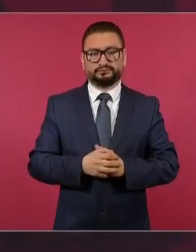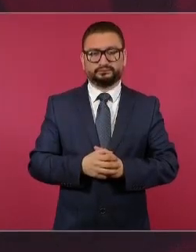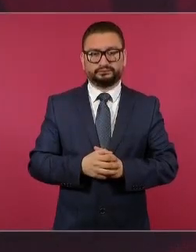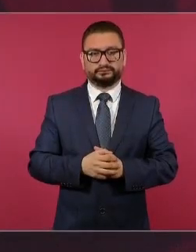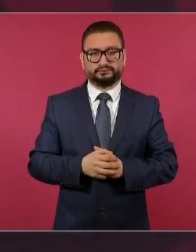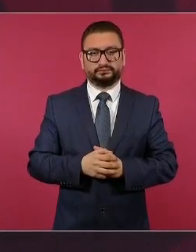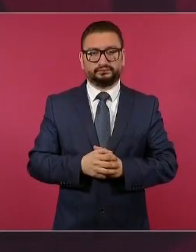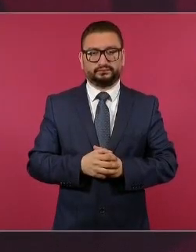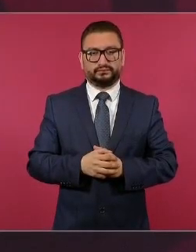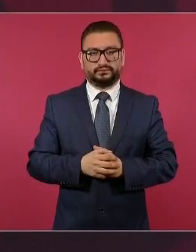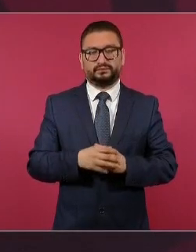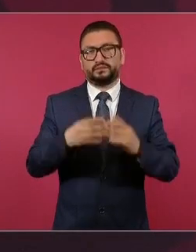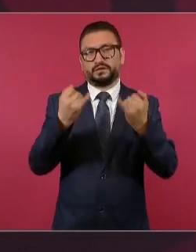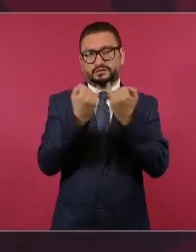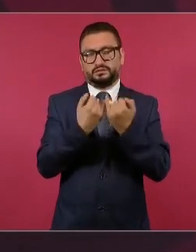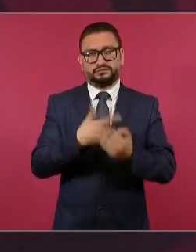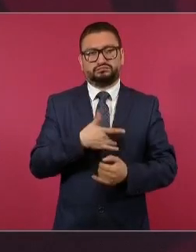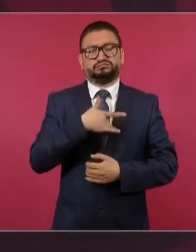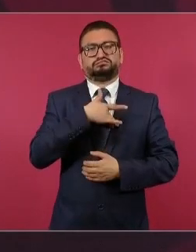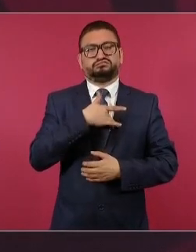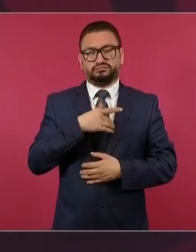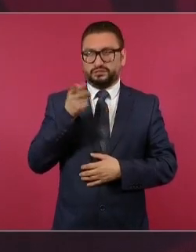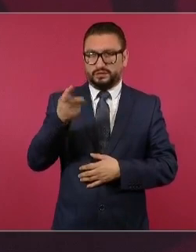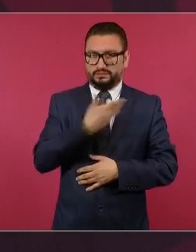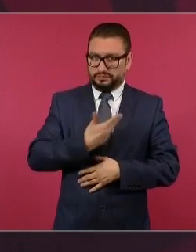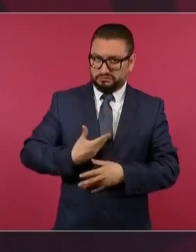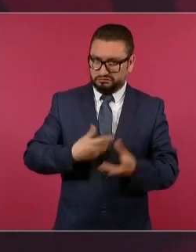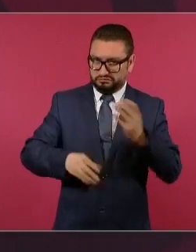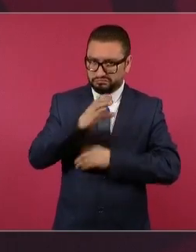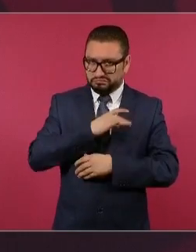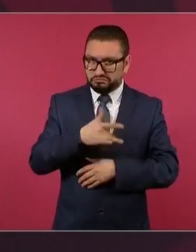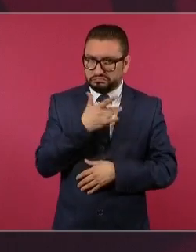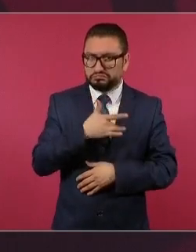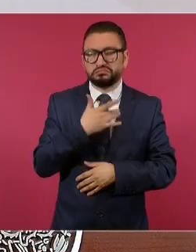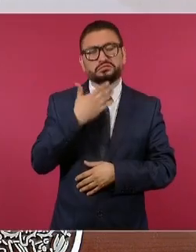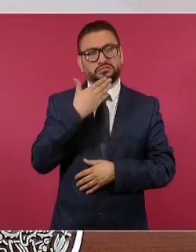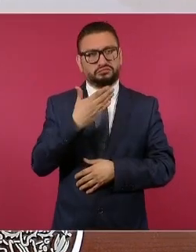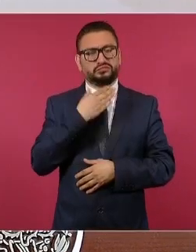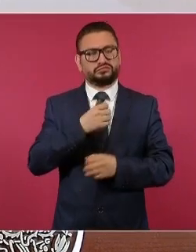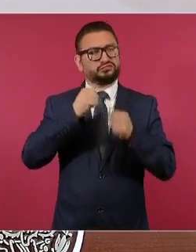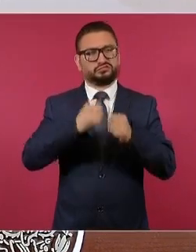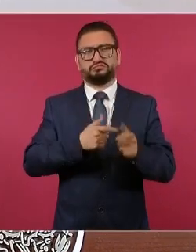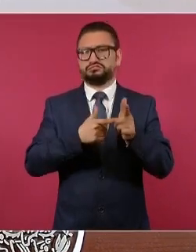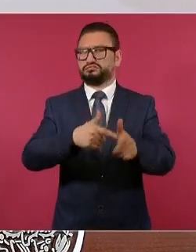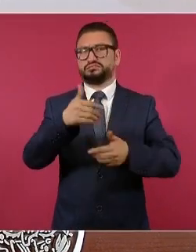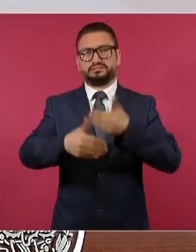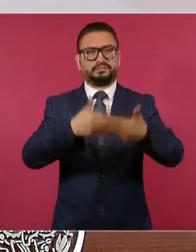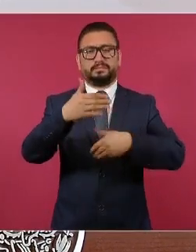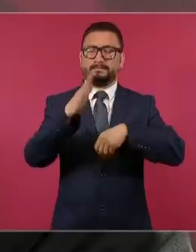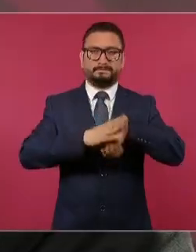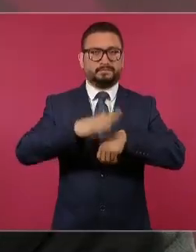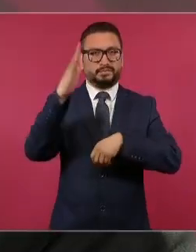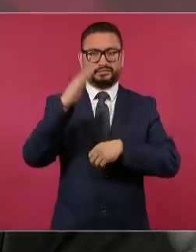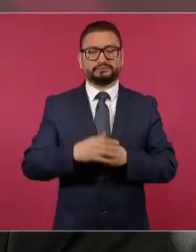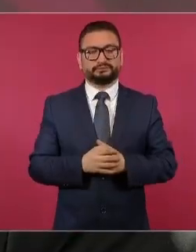Y con la sensibilidad de la presidenta se va a avanzar mucho